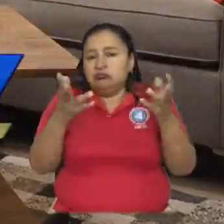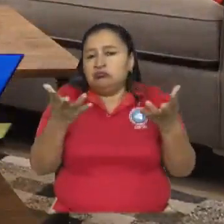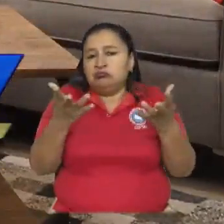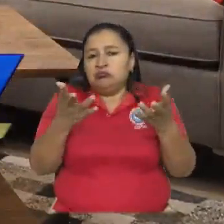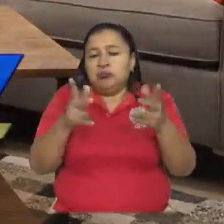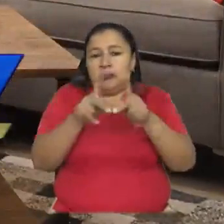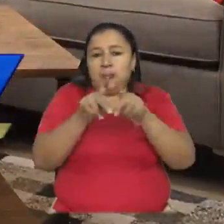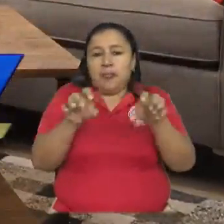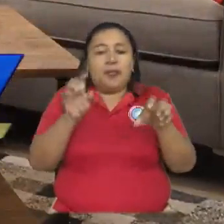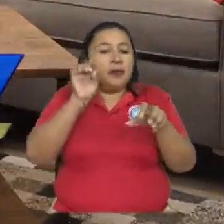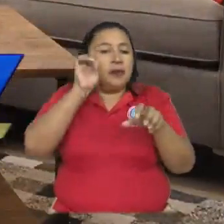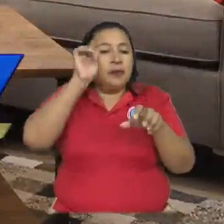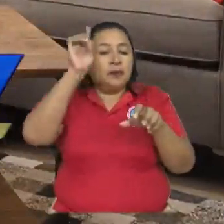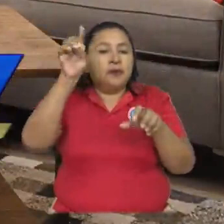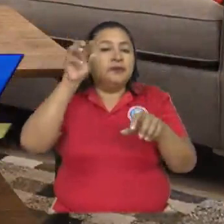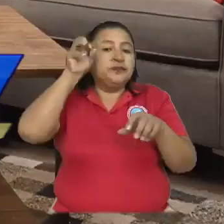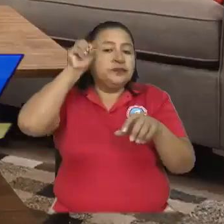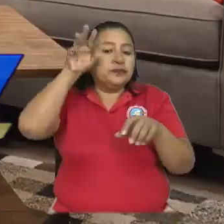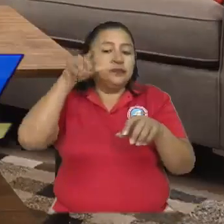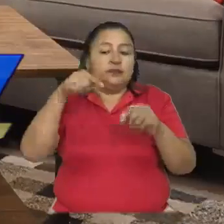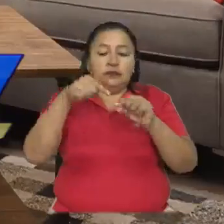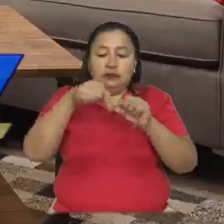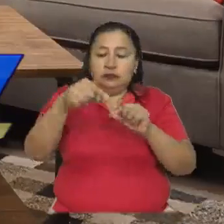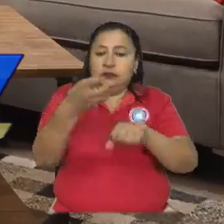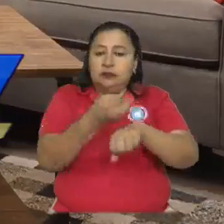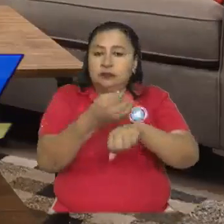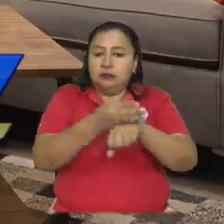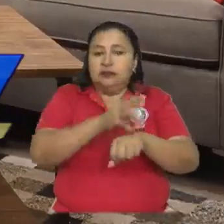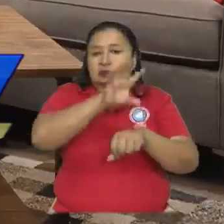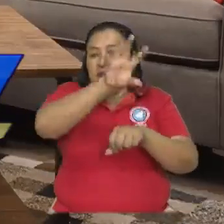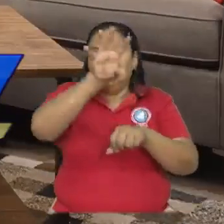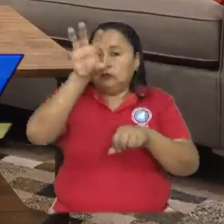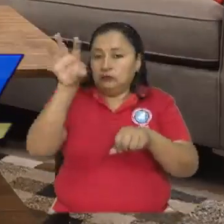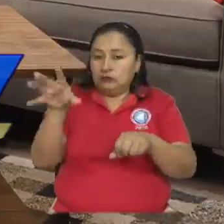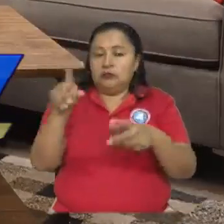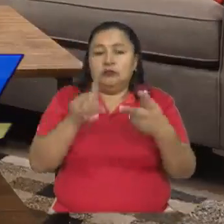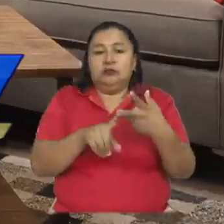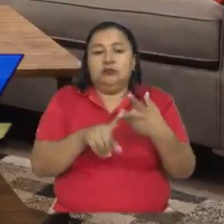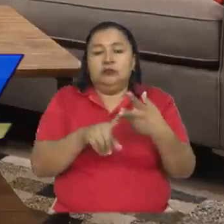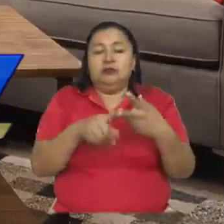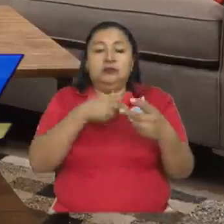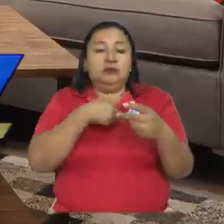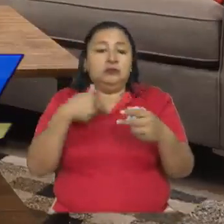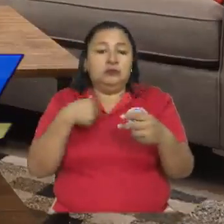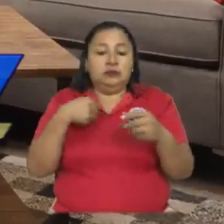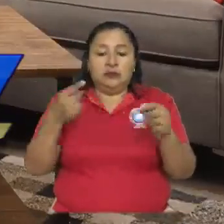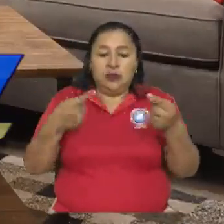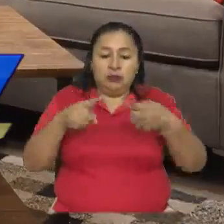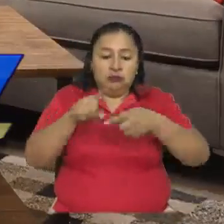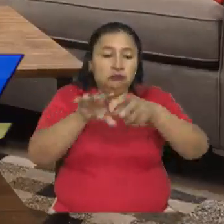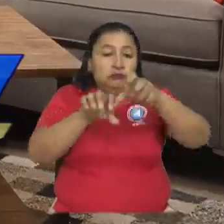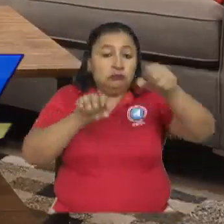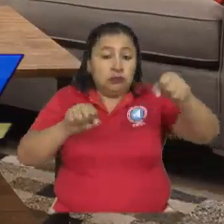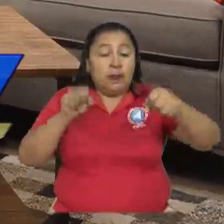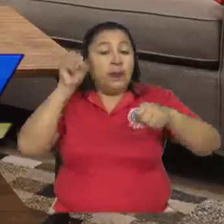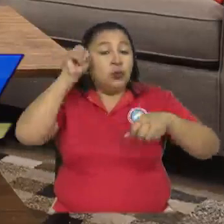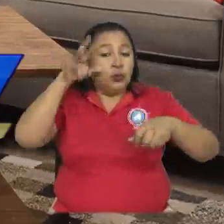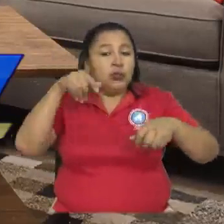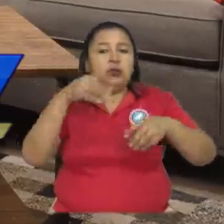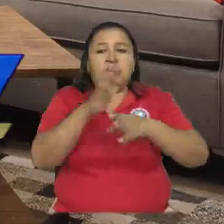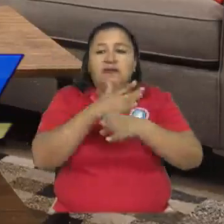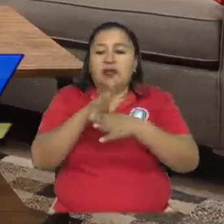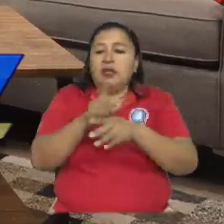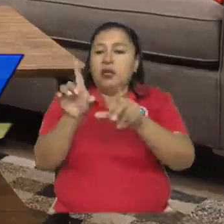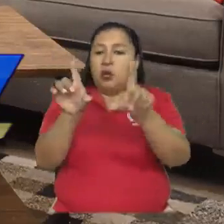los planes de desarrollo turístico municipales, departamentales, la elaboración de mapas turísticos, ¿verdad?, de los